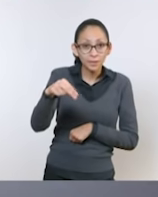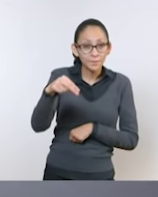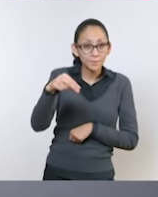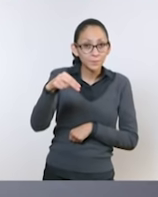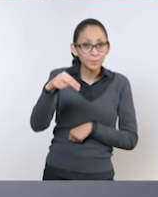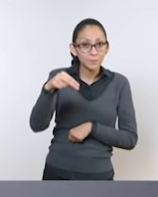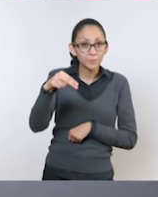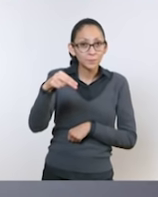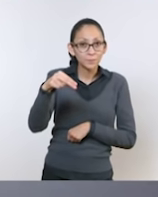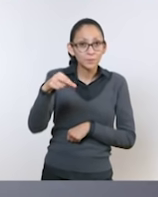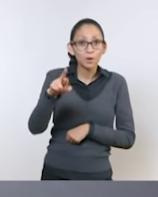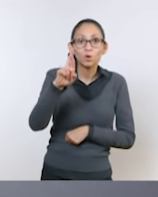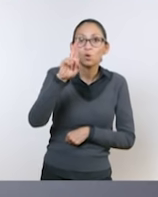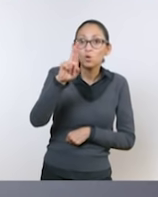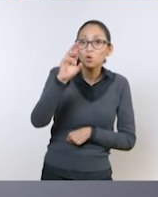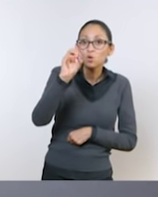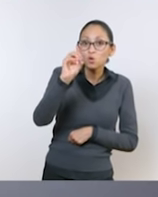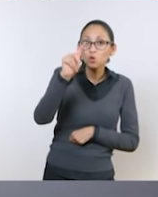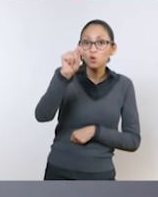era